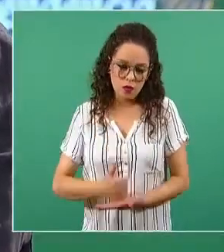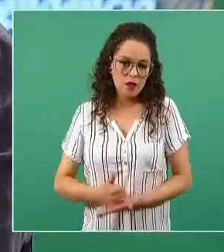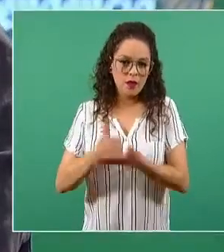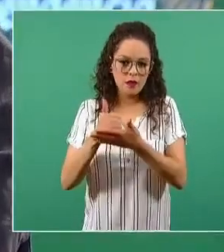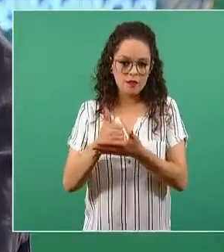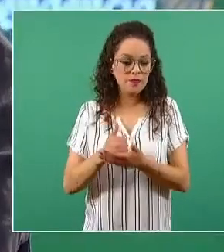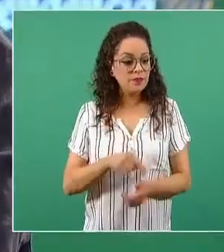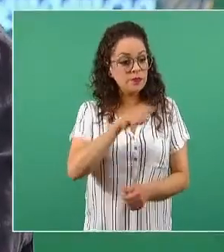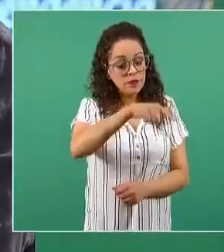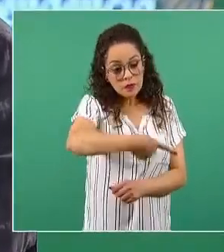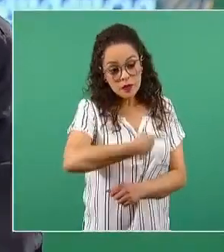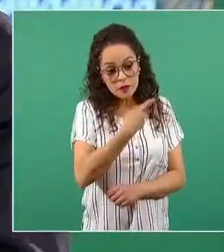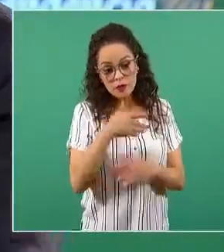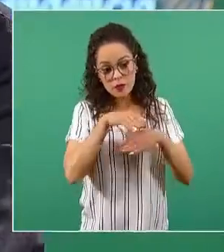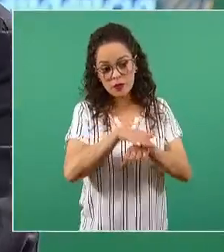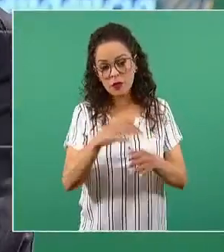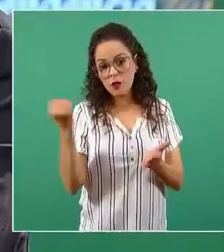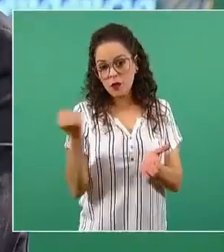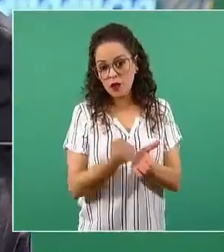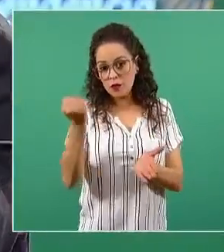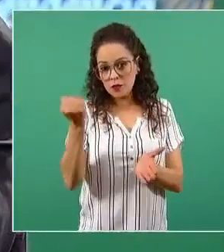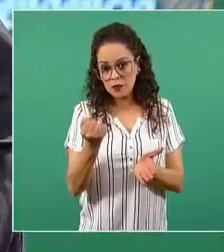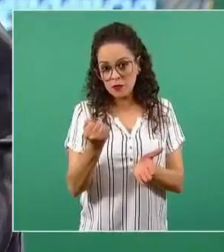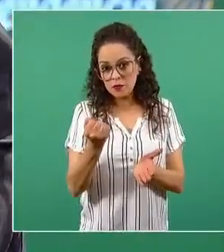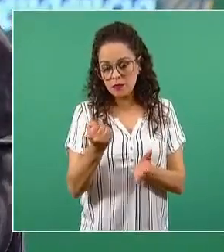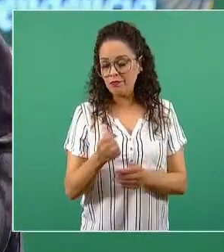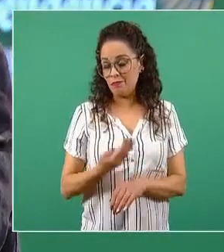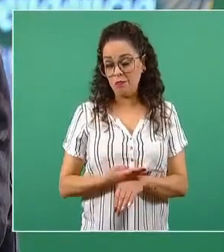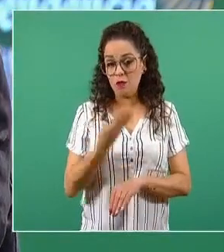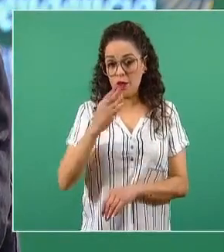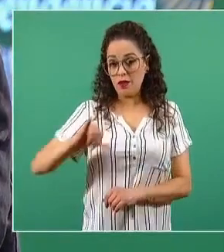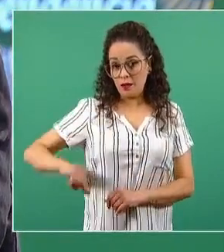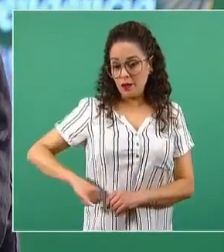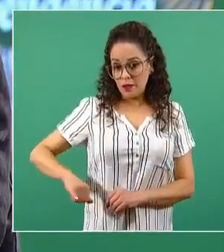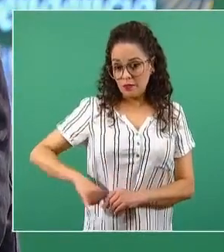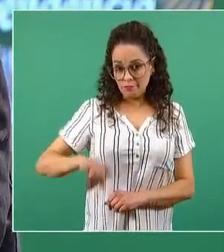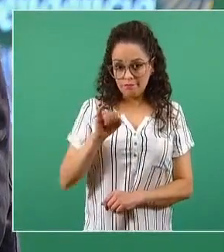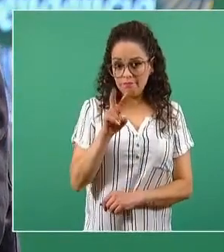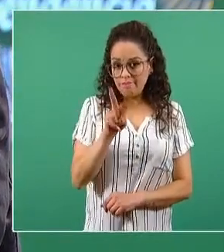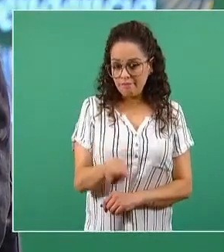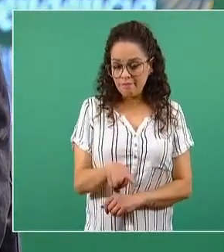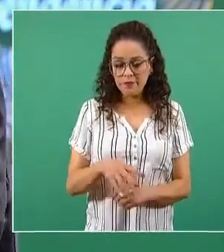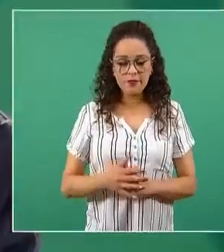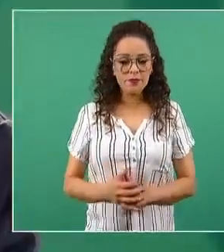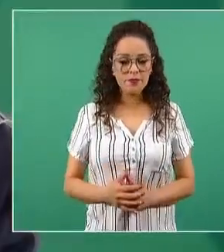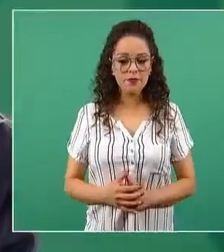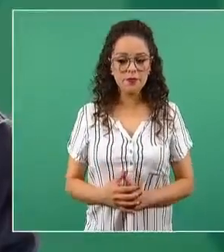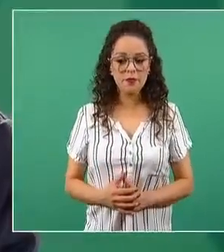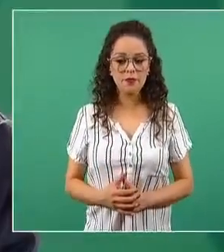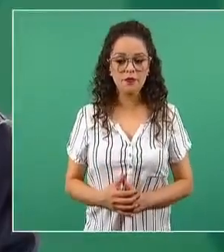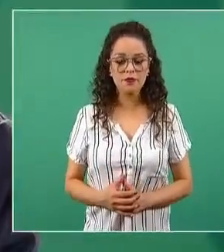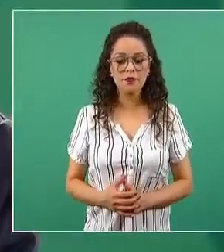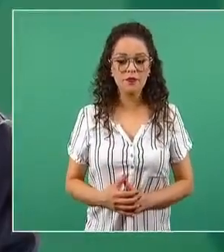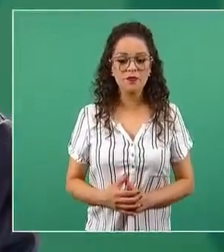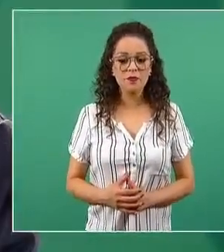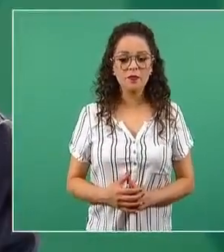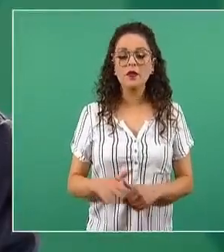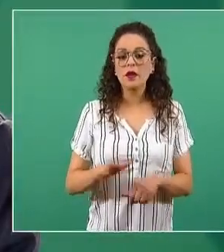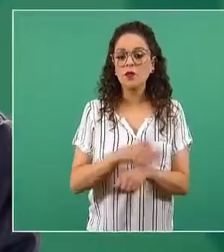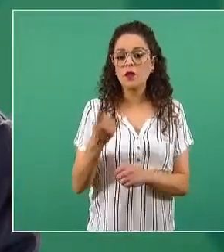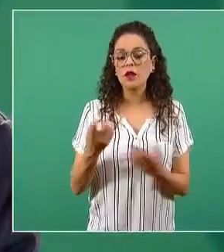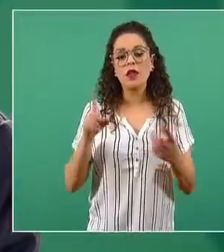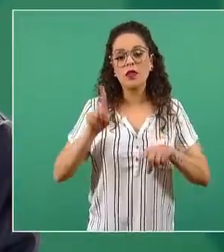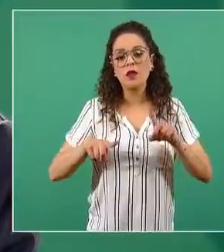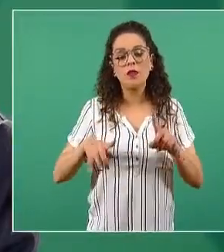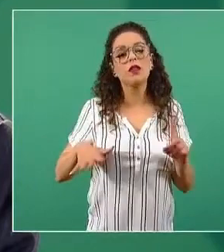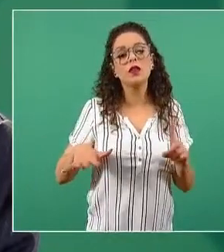preguntaba era sobre la autorización. Esto es interesante y tiene que ver también con el contexto en el que